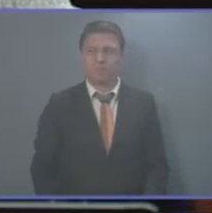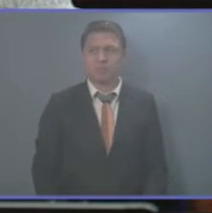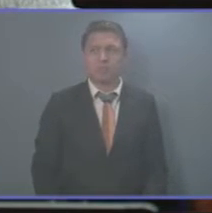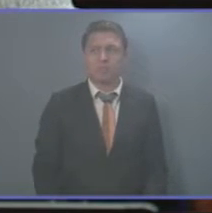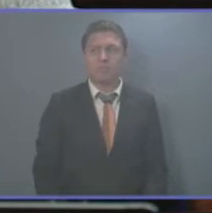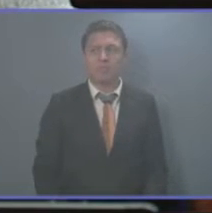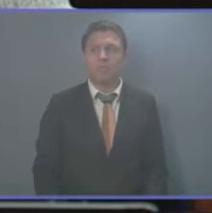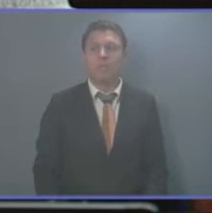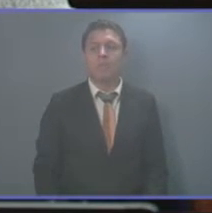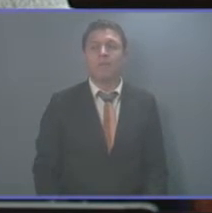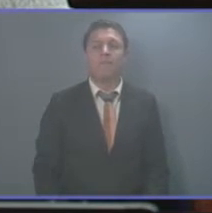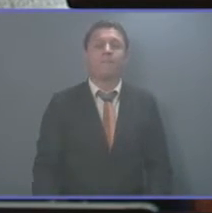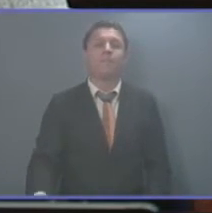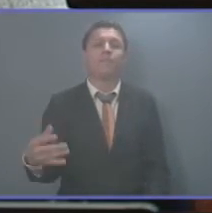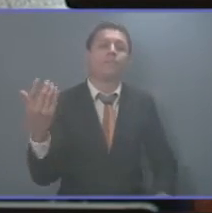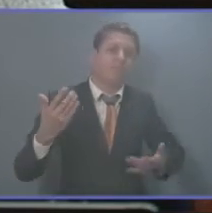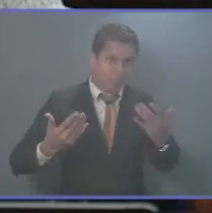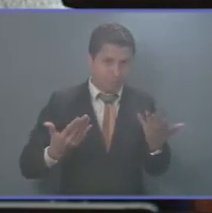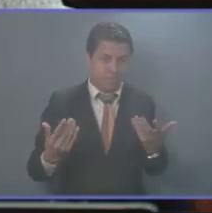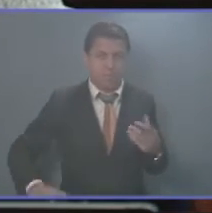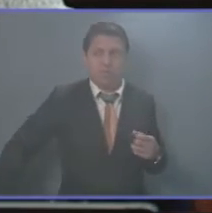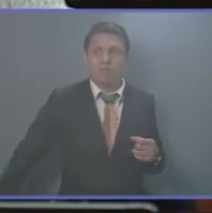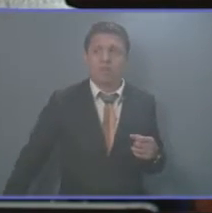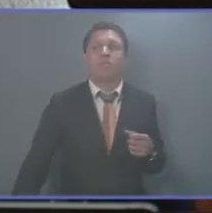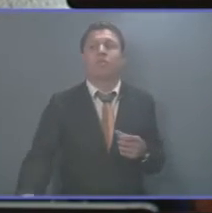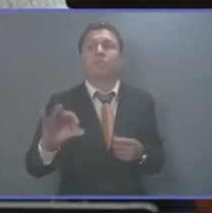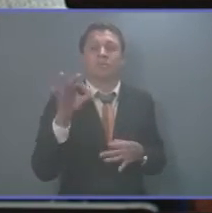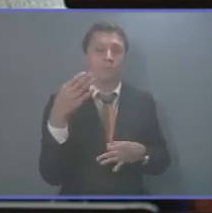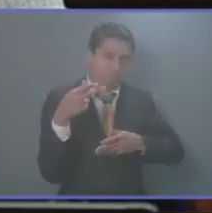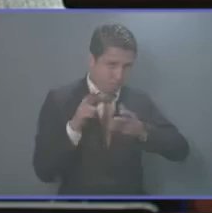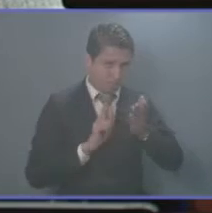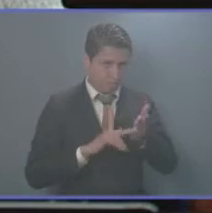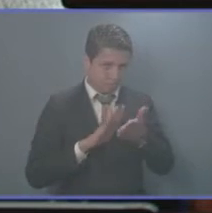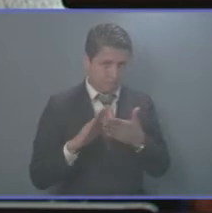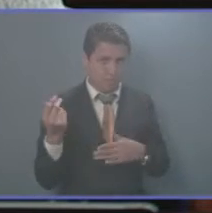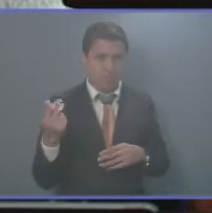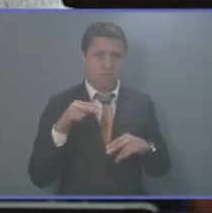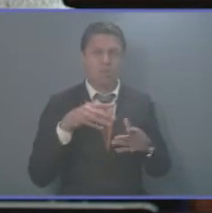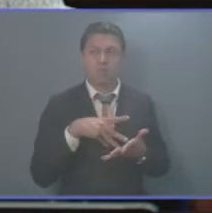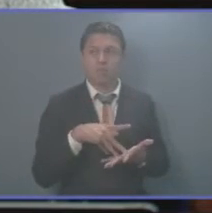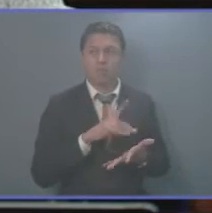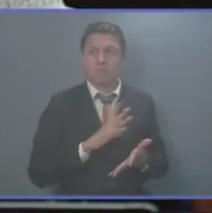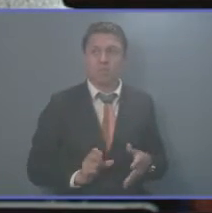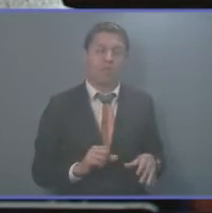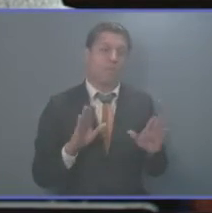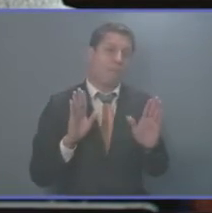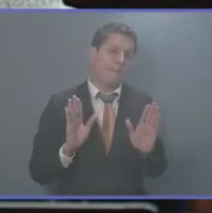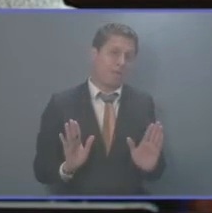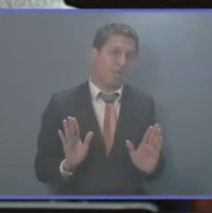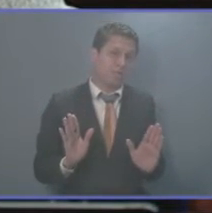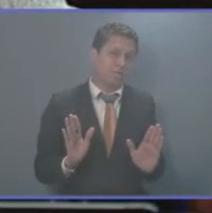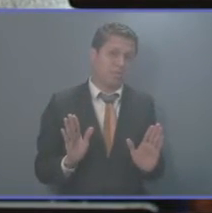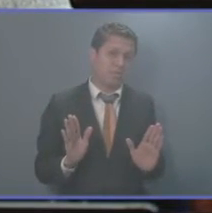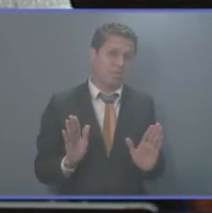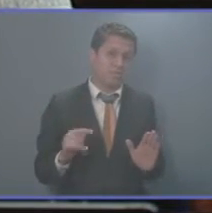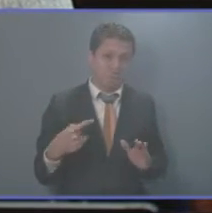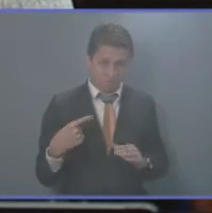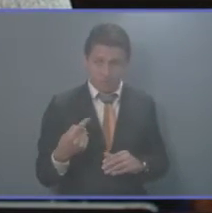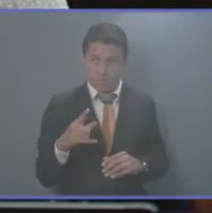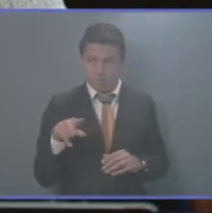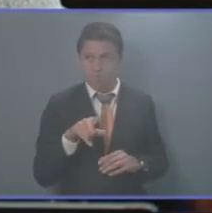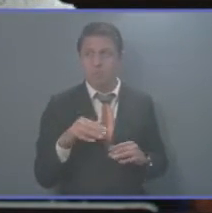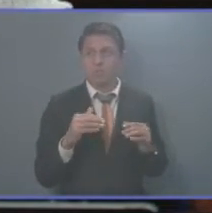al margen de la ley ofreciendo un crédito al pueblo salvadoreño, pero que cuando les